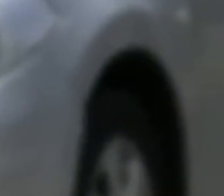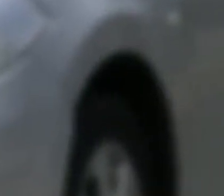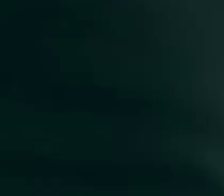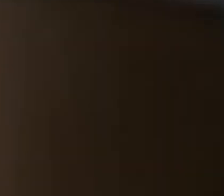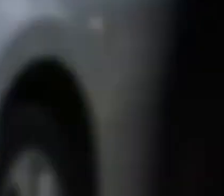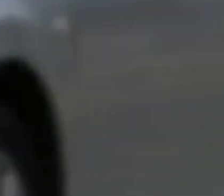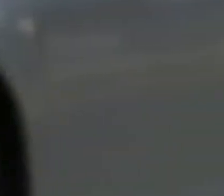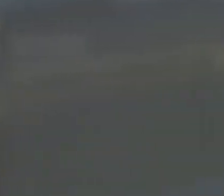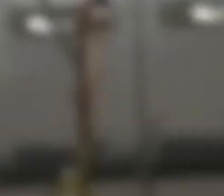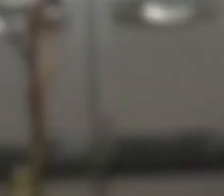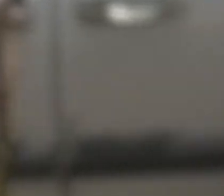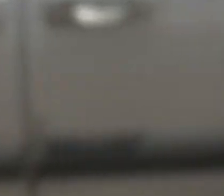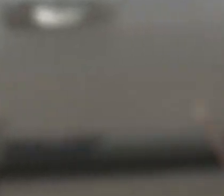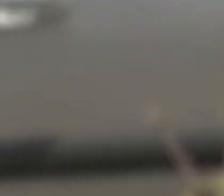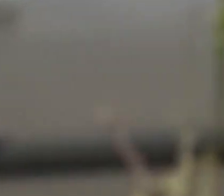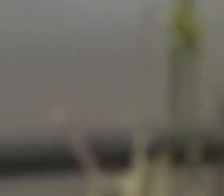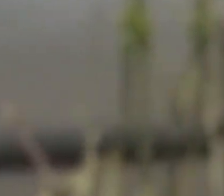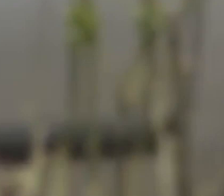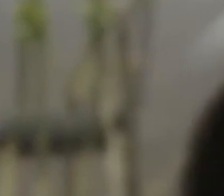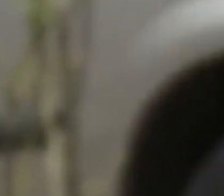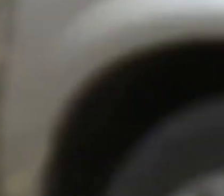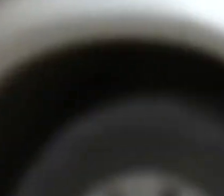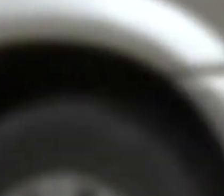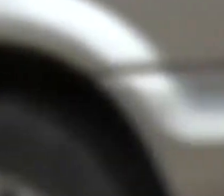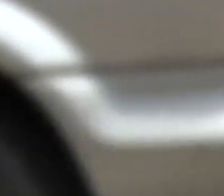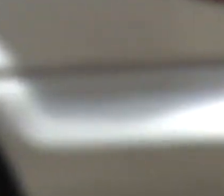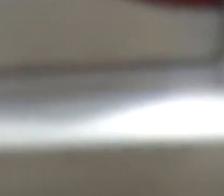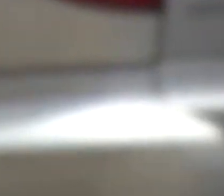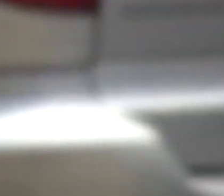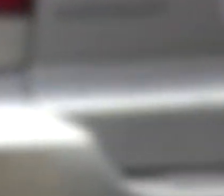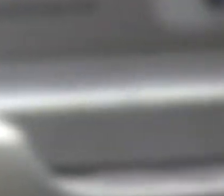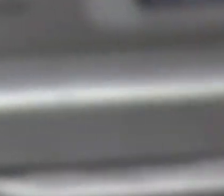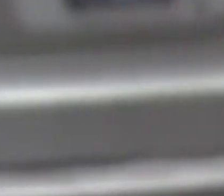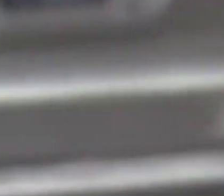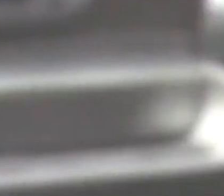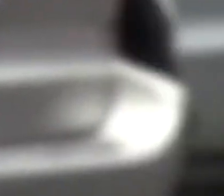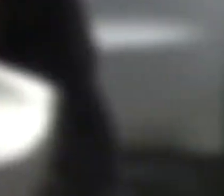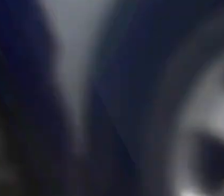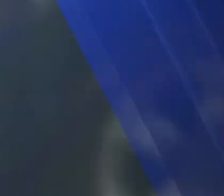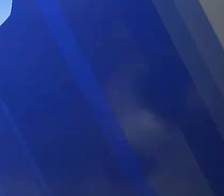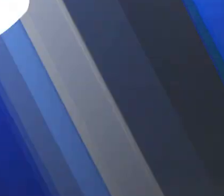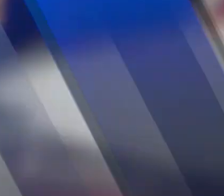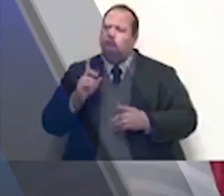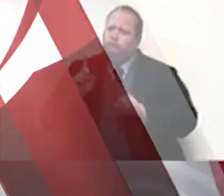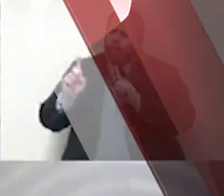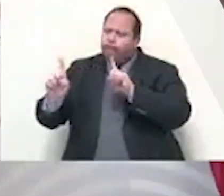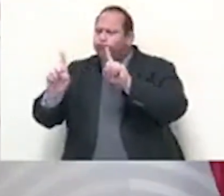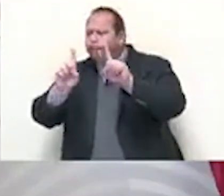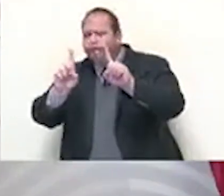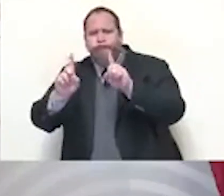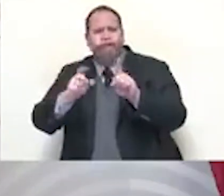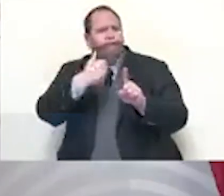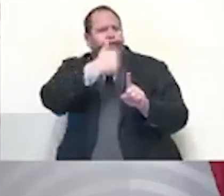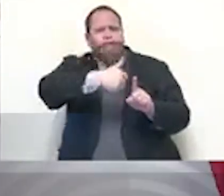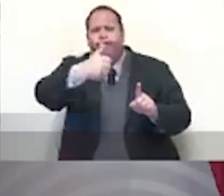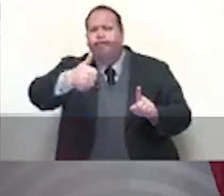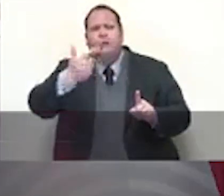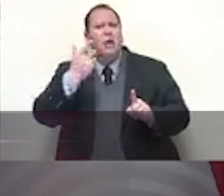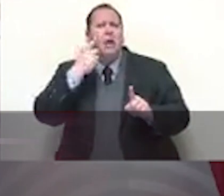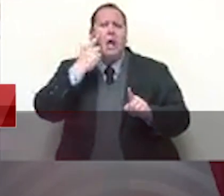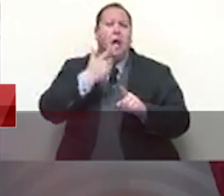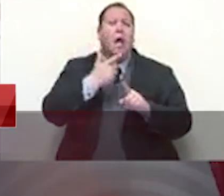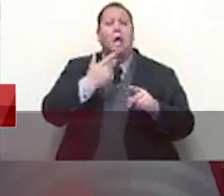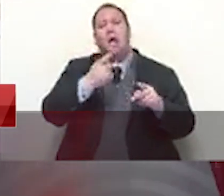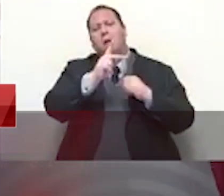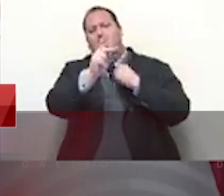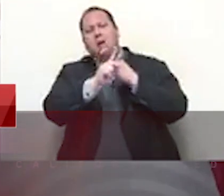canalización a centros educativos, la expedición de actas de nacimiento, vales de apoyo económicos y becas. Podemos encontrar diferentes tipos de